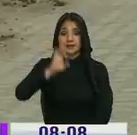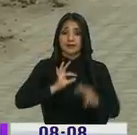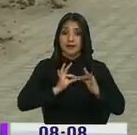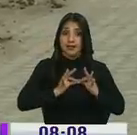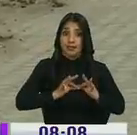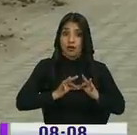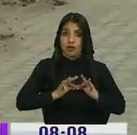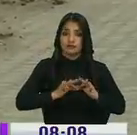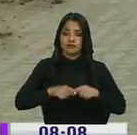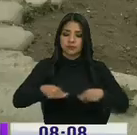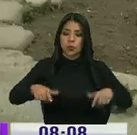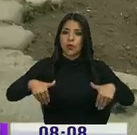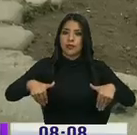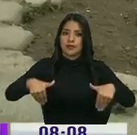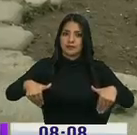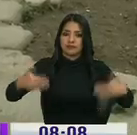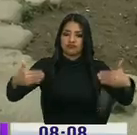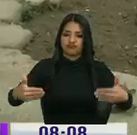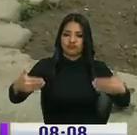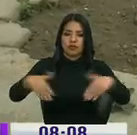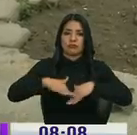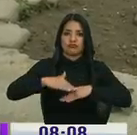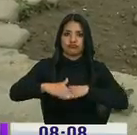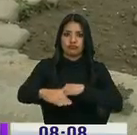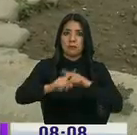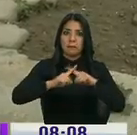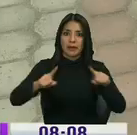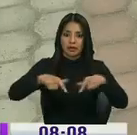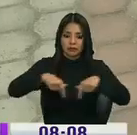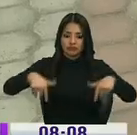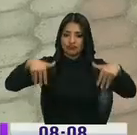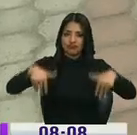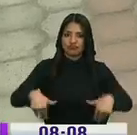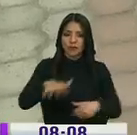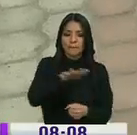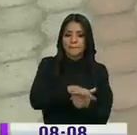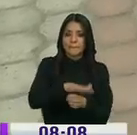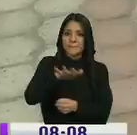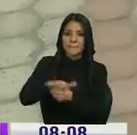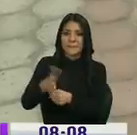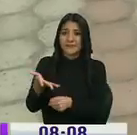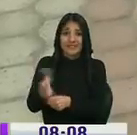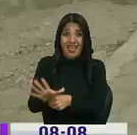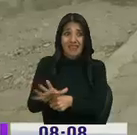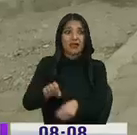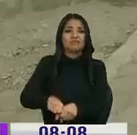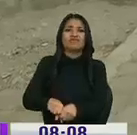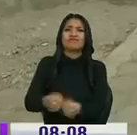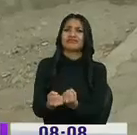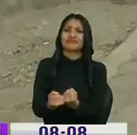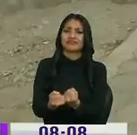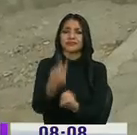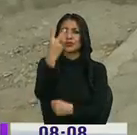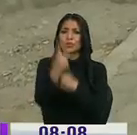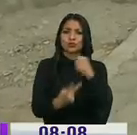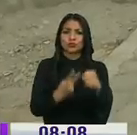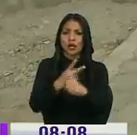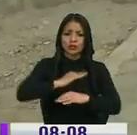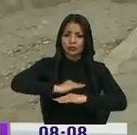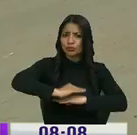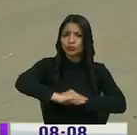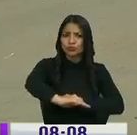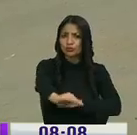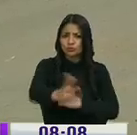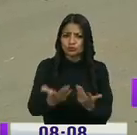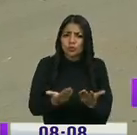cuadras están adoquinadas y aunque no existen varias rejillas y muchas tapas de alcantarilla están destruidas en tan sólo dos años de construida a